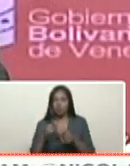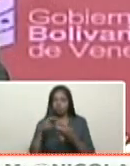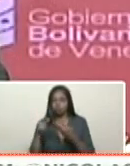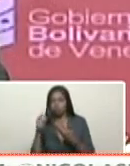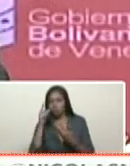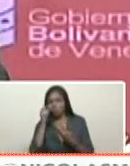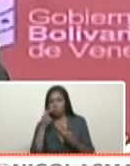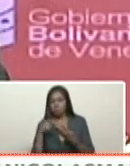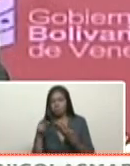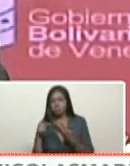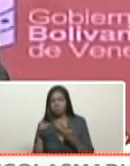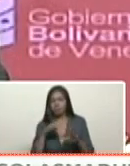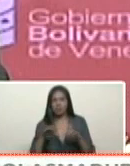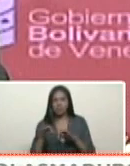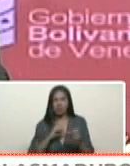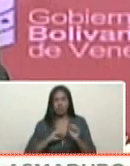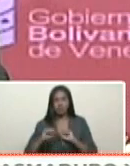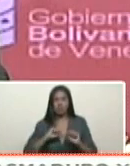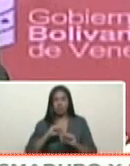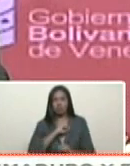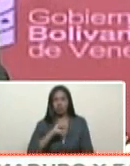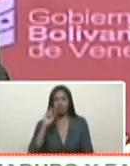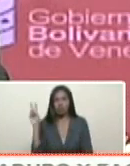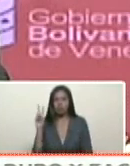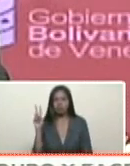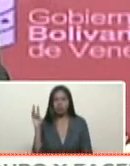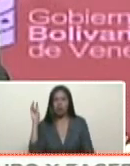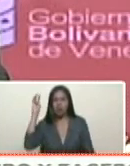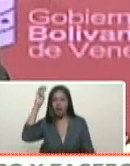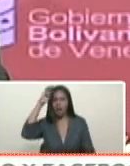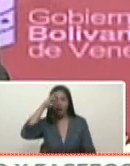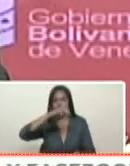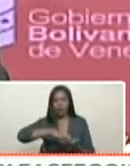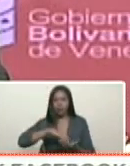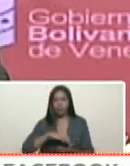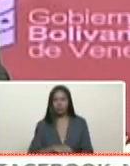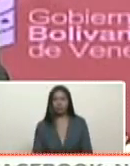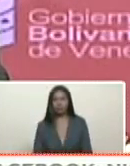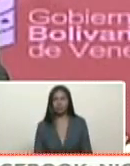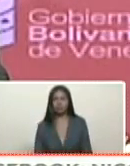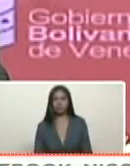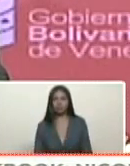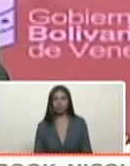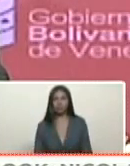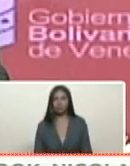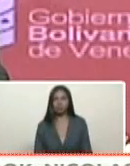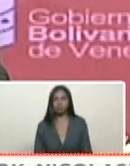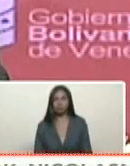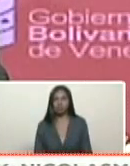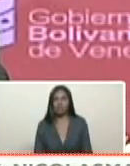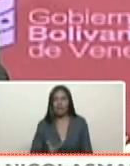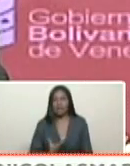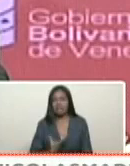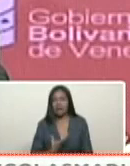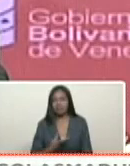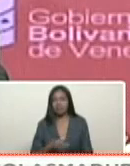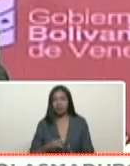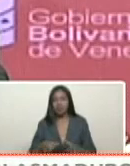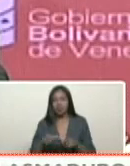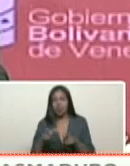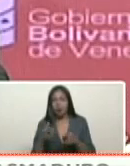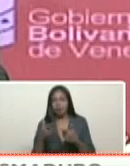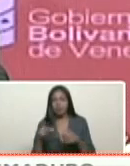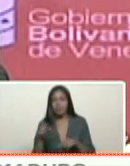Briceño, secretario del movimiento Somos Venezuela Aragua, y Alexis Zamora, alcalde del municipio Linares